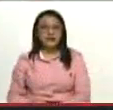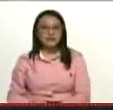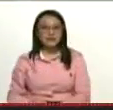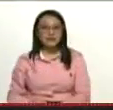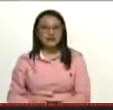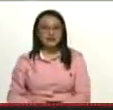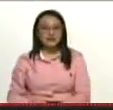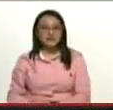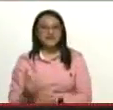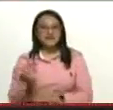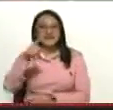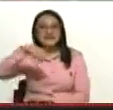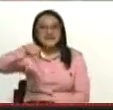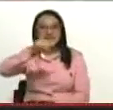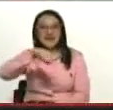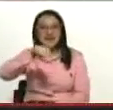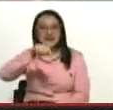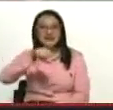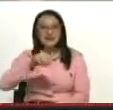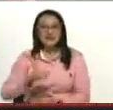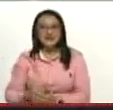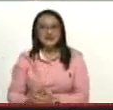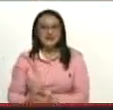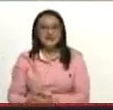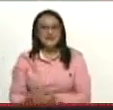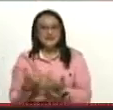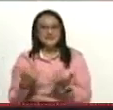y ellos aquellos que han criticado